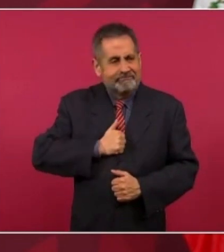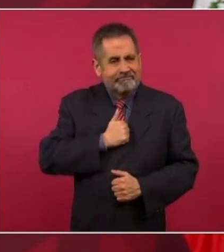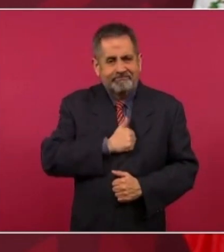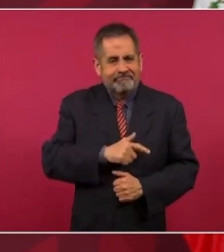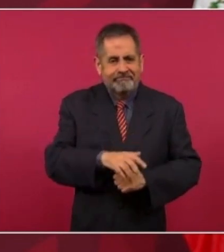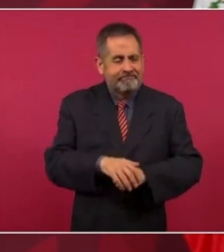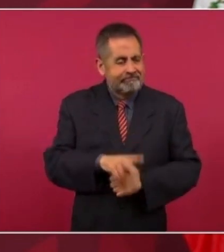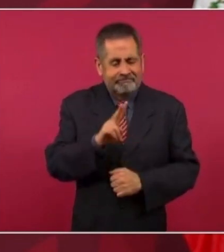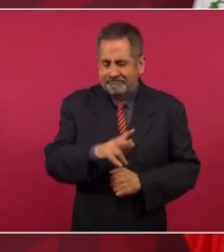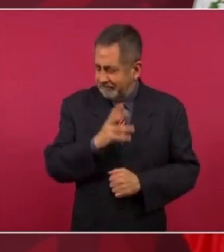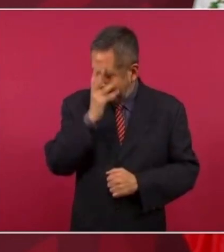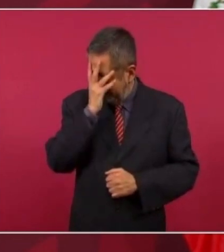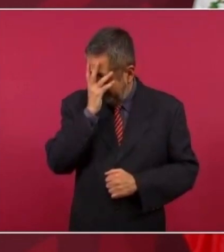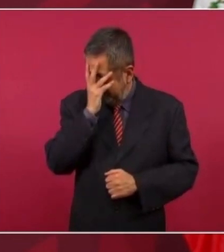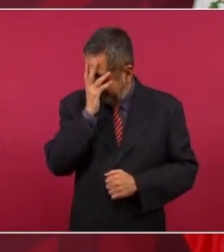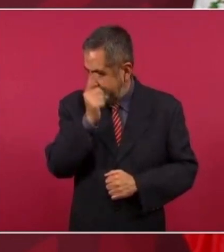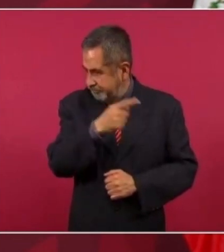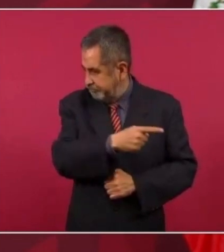de pena ajena,